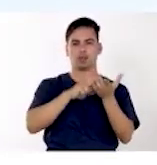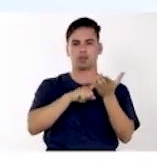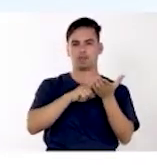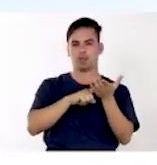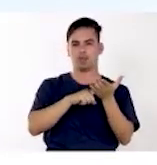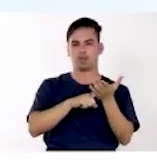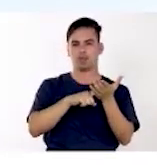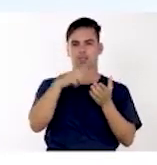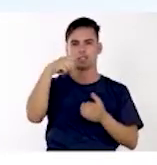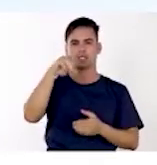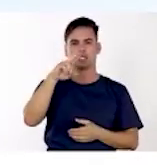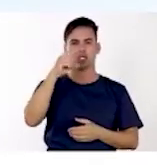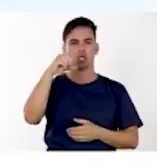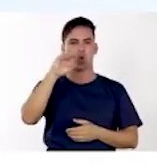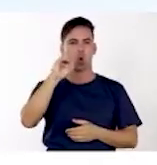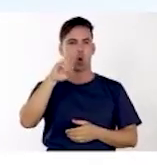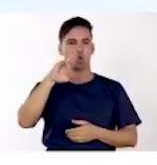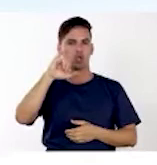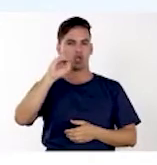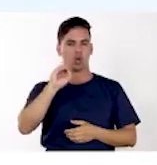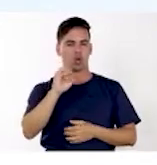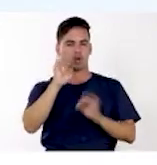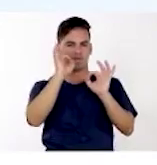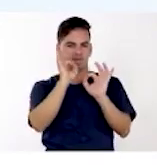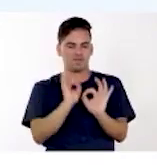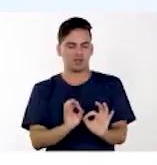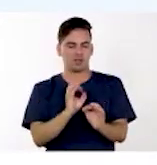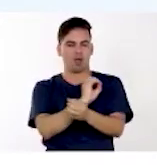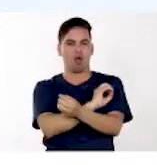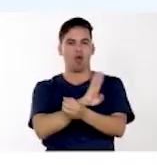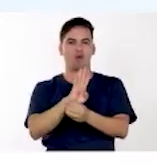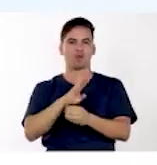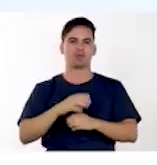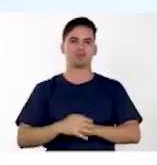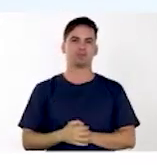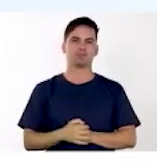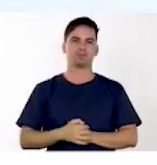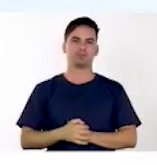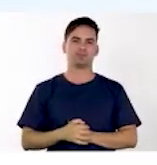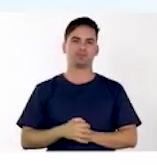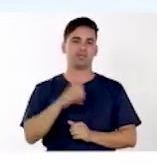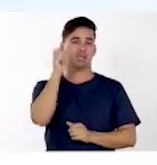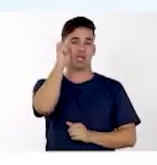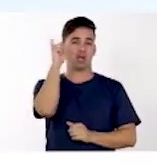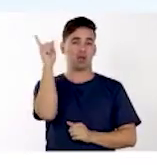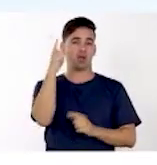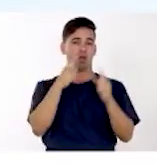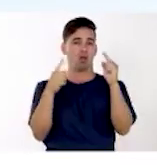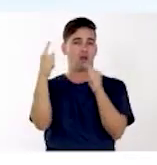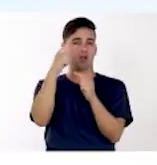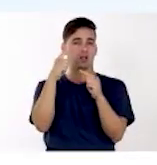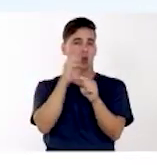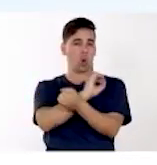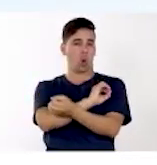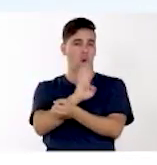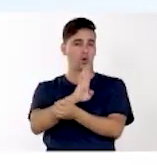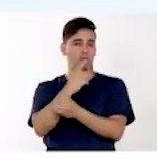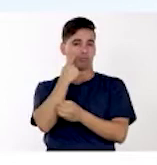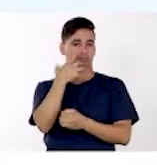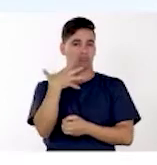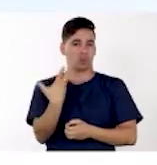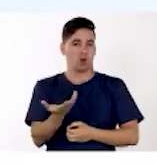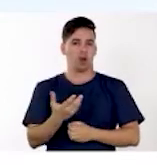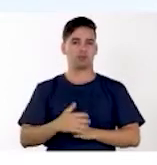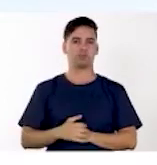su narrativa, que es fijo en su obra. ¿Y cuál va a ser ese ideal esencial de esta obra?